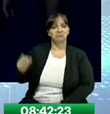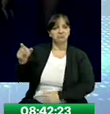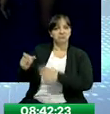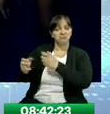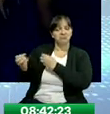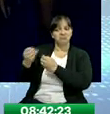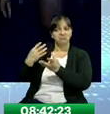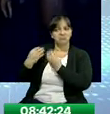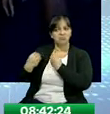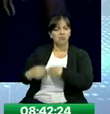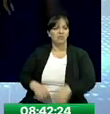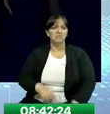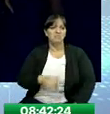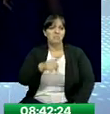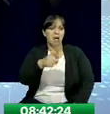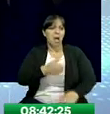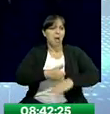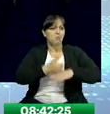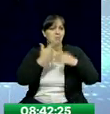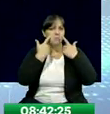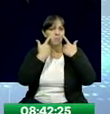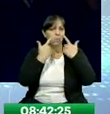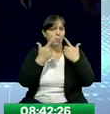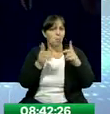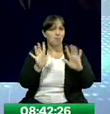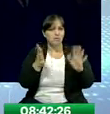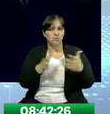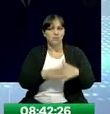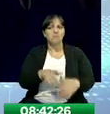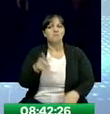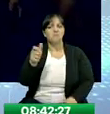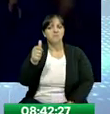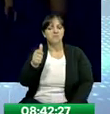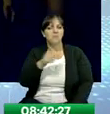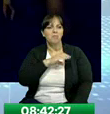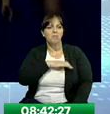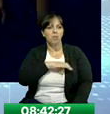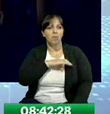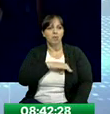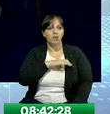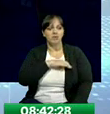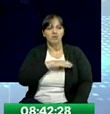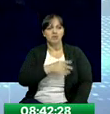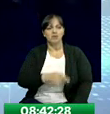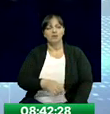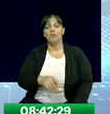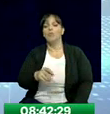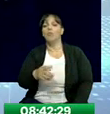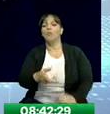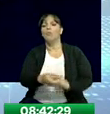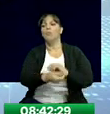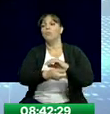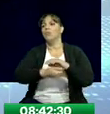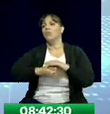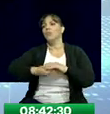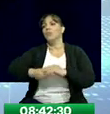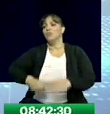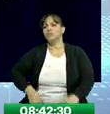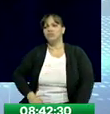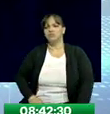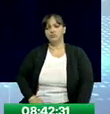esto no estoy diciendo un comentario que me hicieron de ahí esos sectores pero yo tampoco creo que es así parece que hay otras cosas